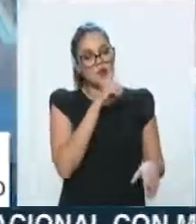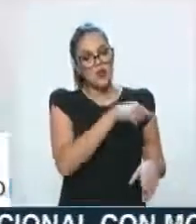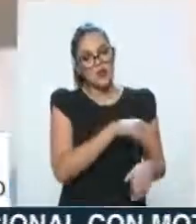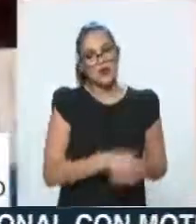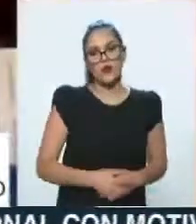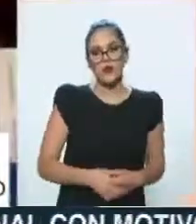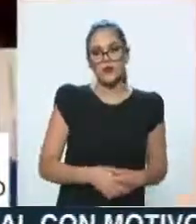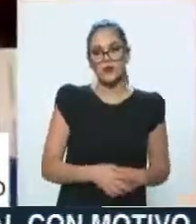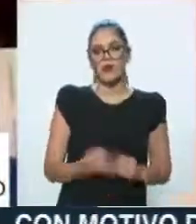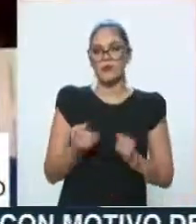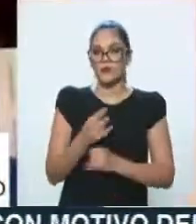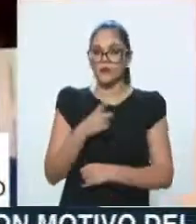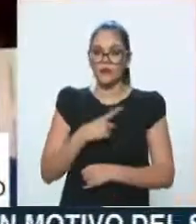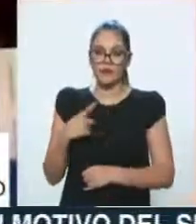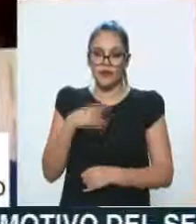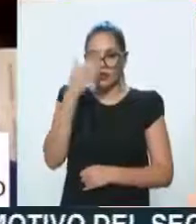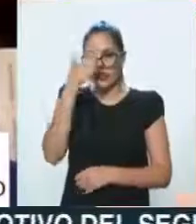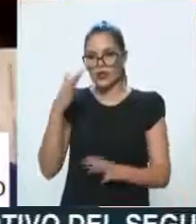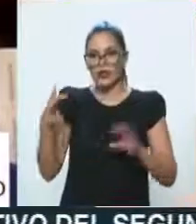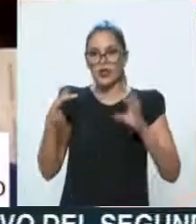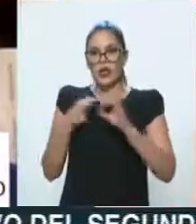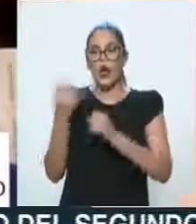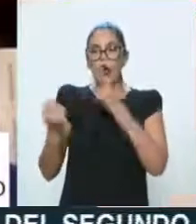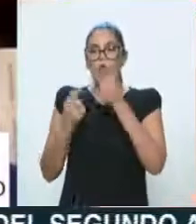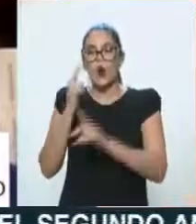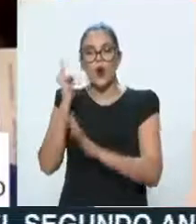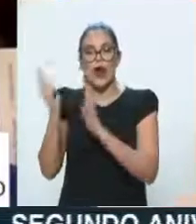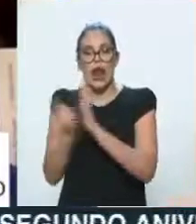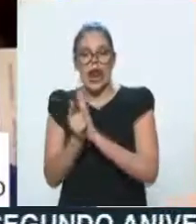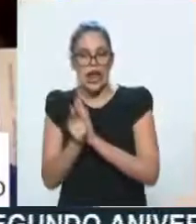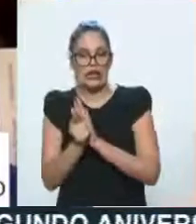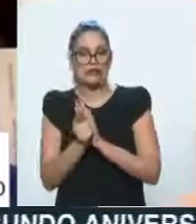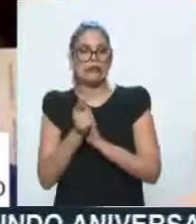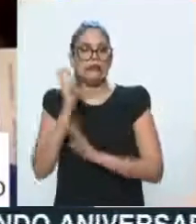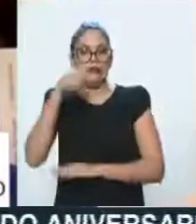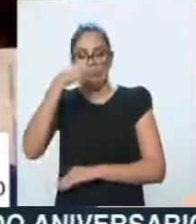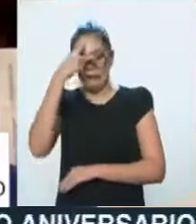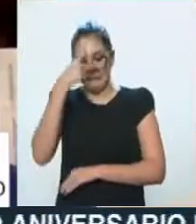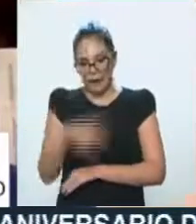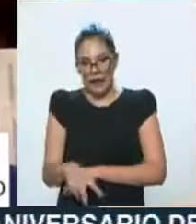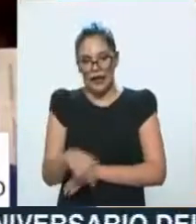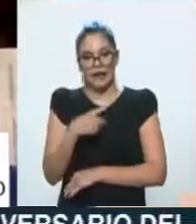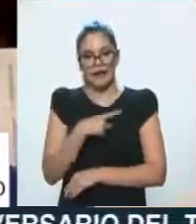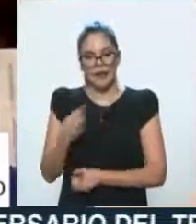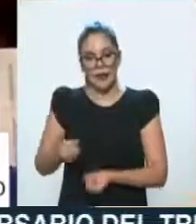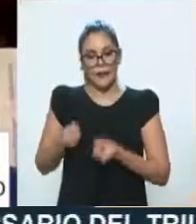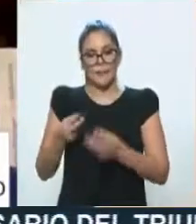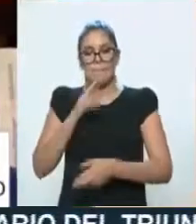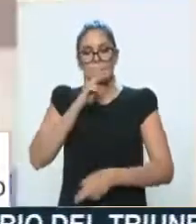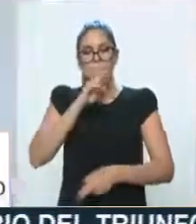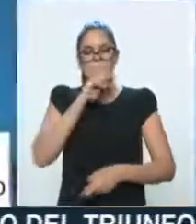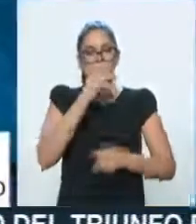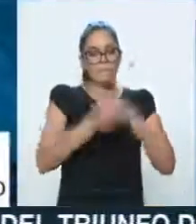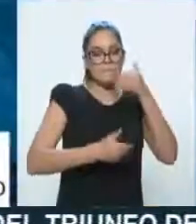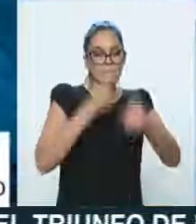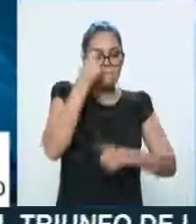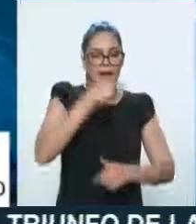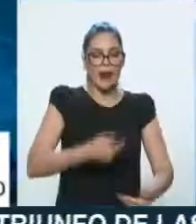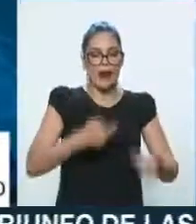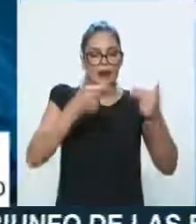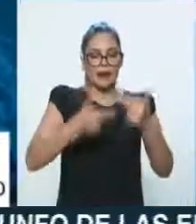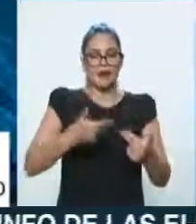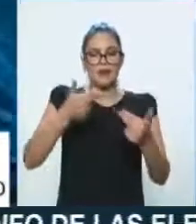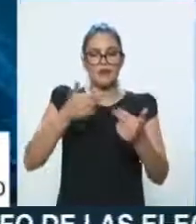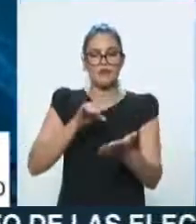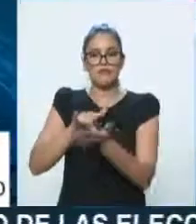de la mano con políticas públicas domésticas en México que generen un ambiente propicio a los negocios y a la inversión.